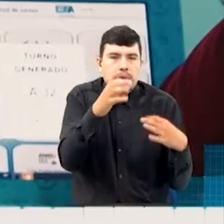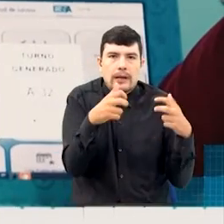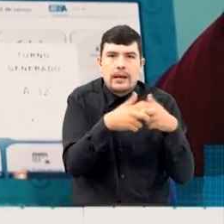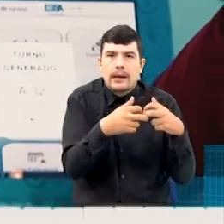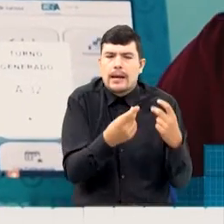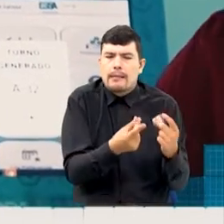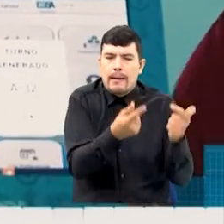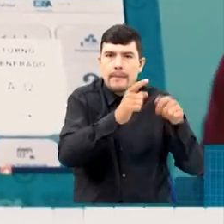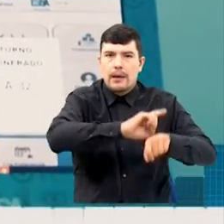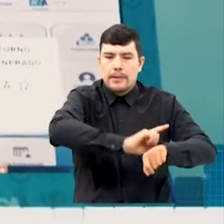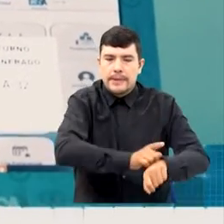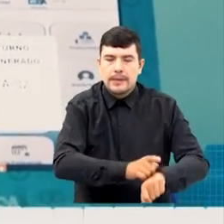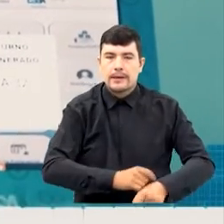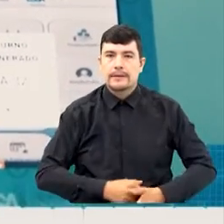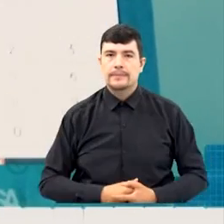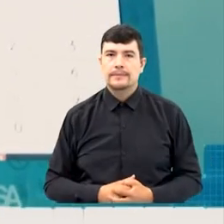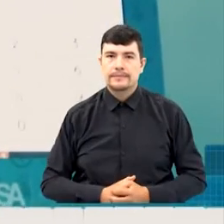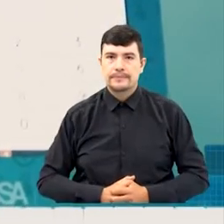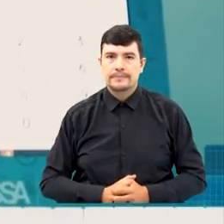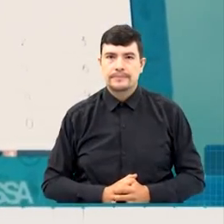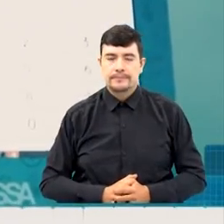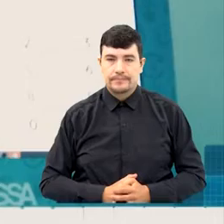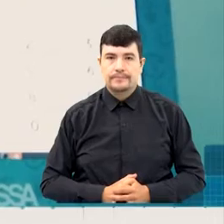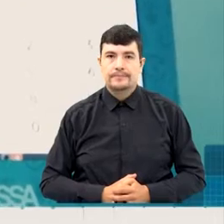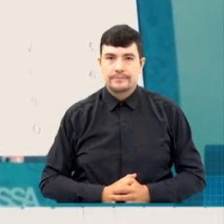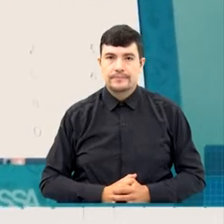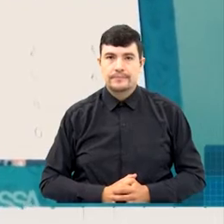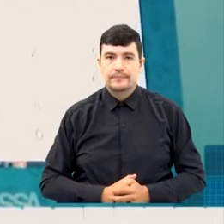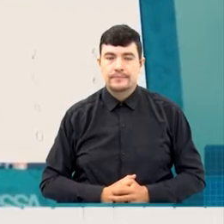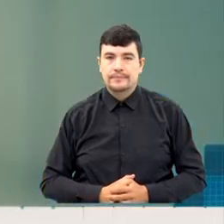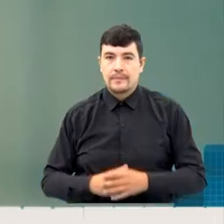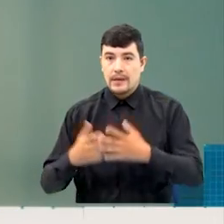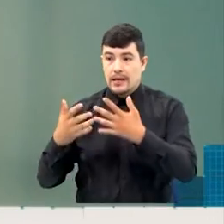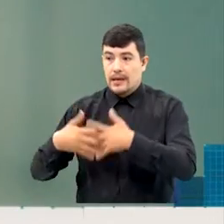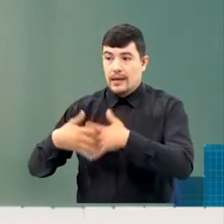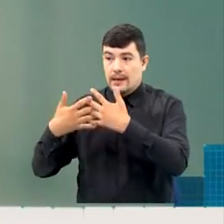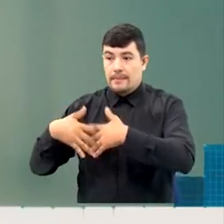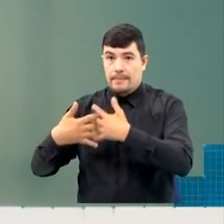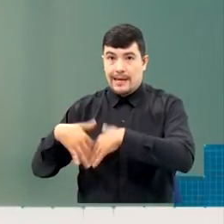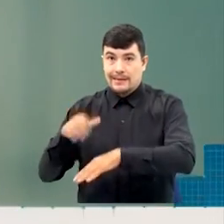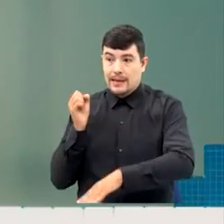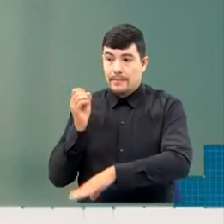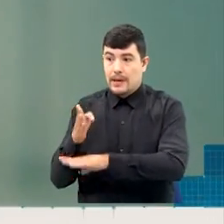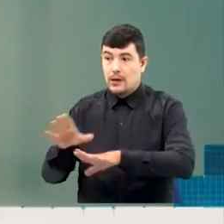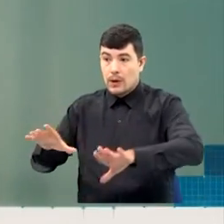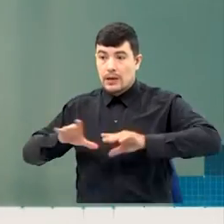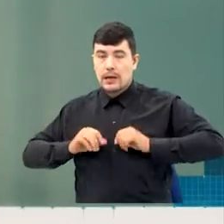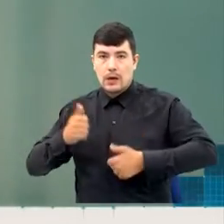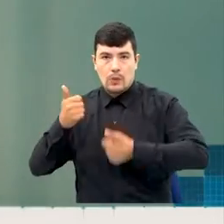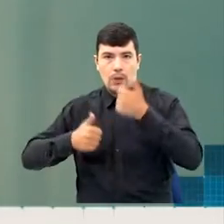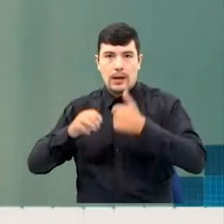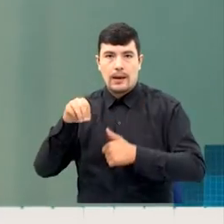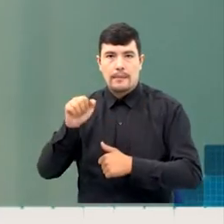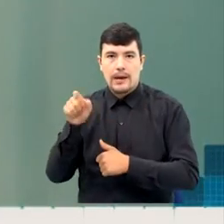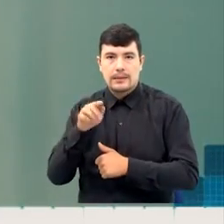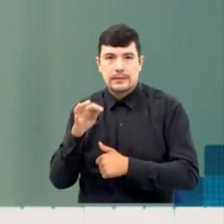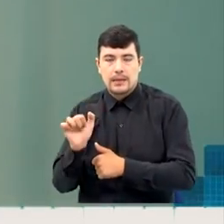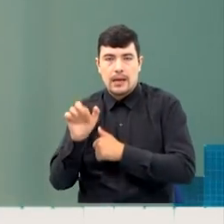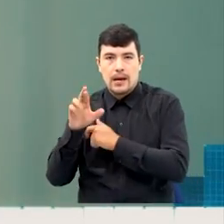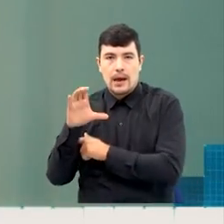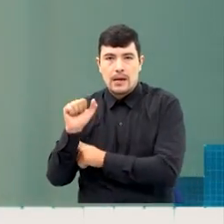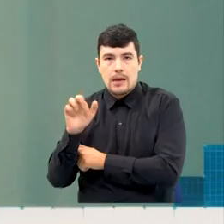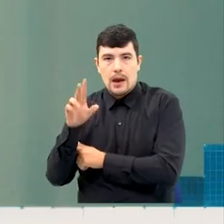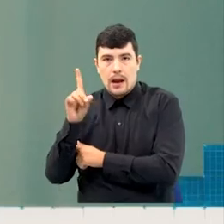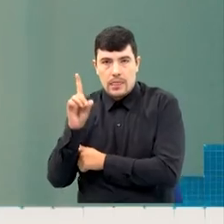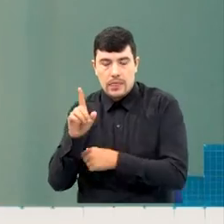nuestras oficinas de atención al cliente. Las franquicias bancarias que se aceptan son Mastercard, Visa